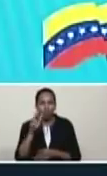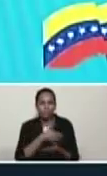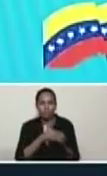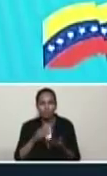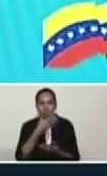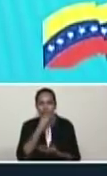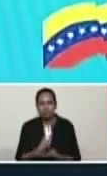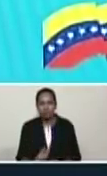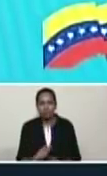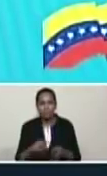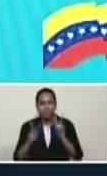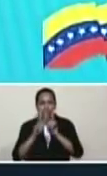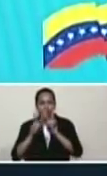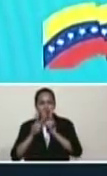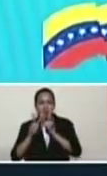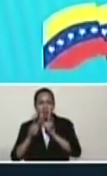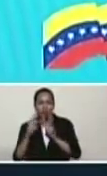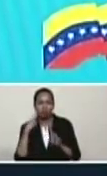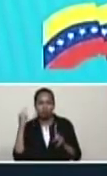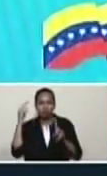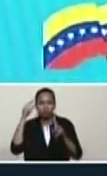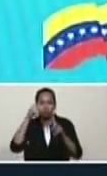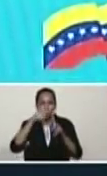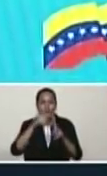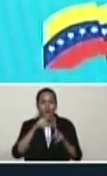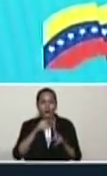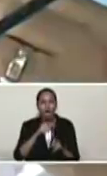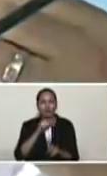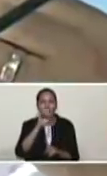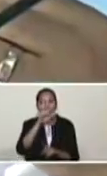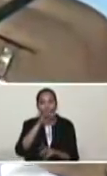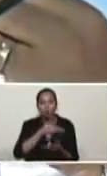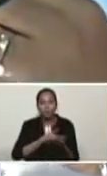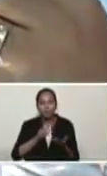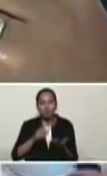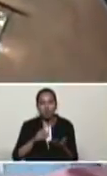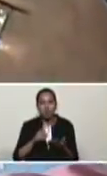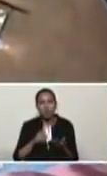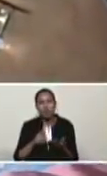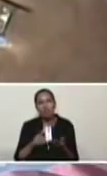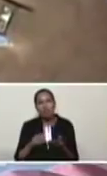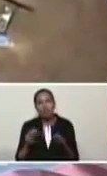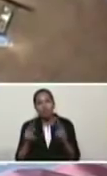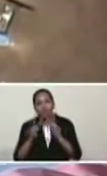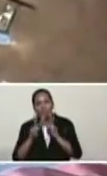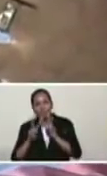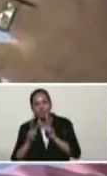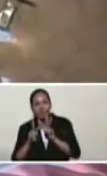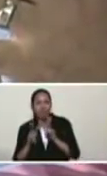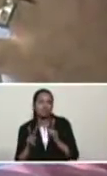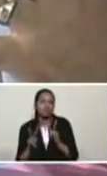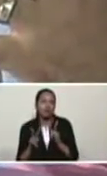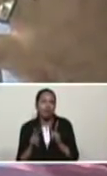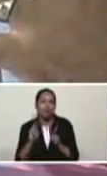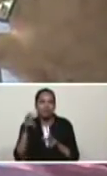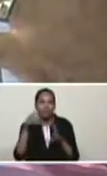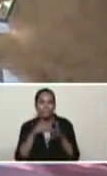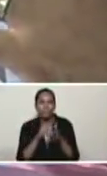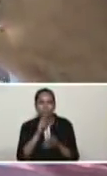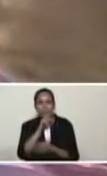nos hemos propuesto la meta 5 millones de viviendas 2025. 5 millones de viviendas.